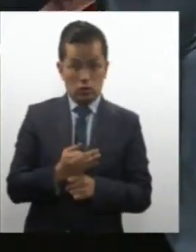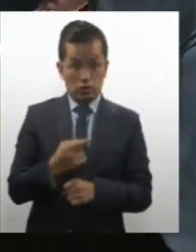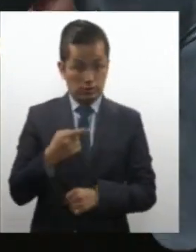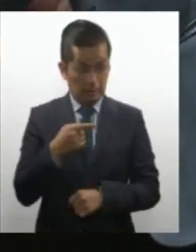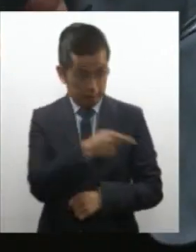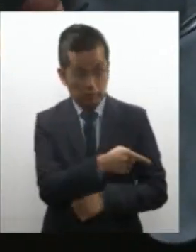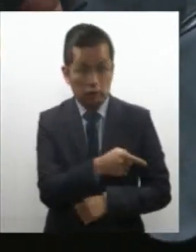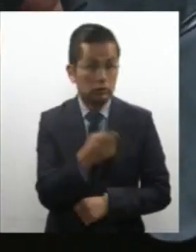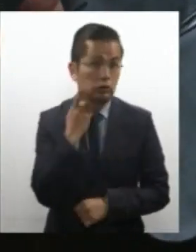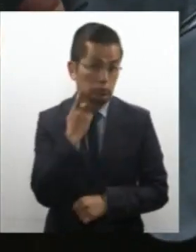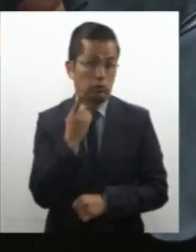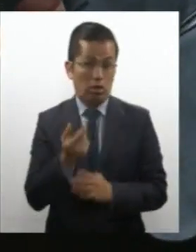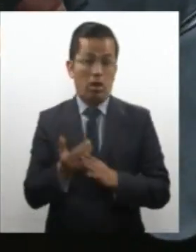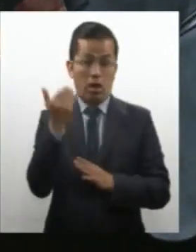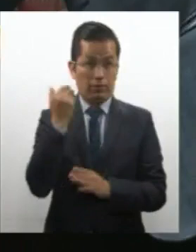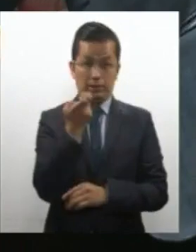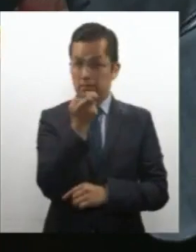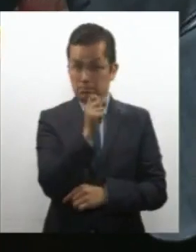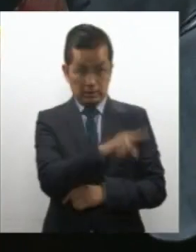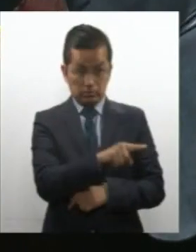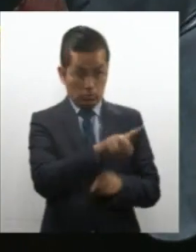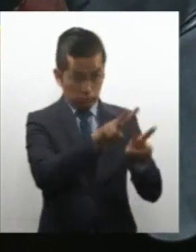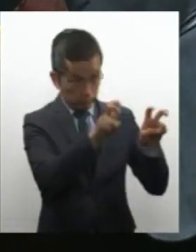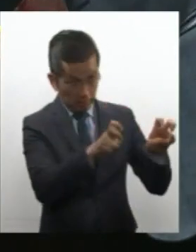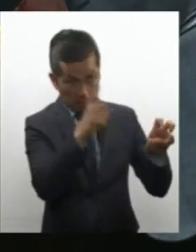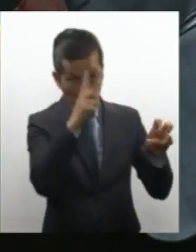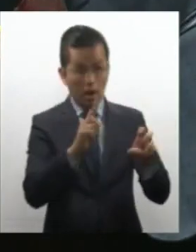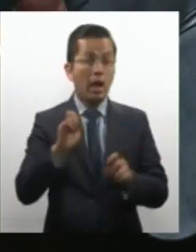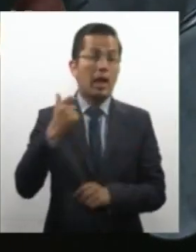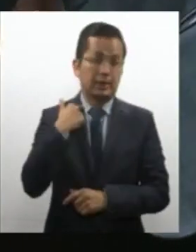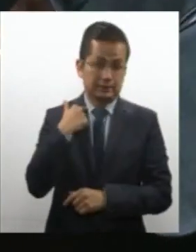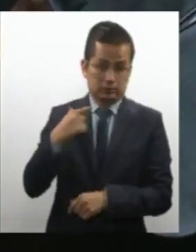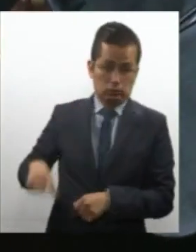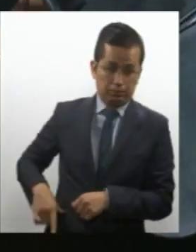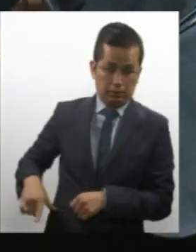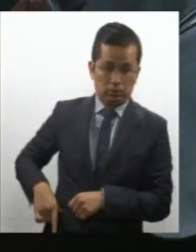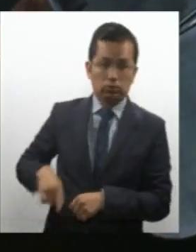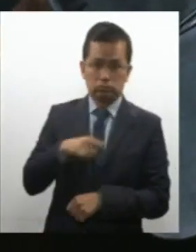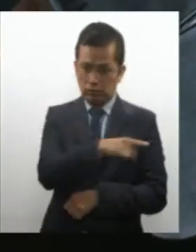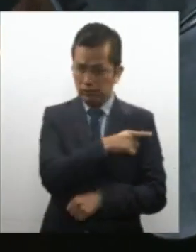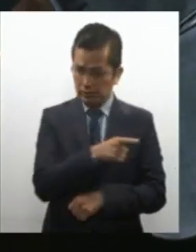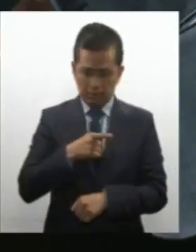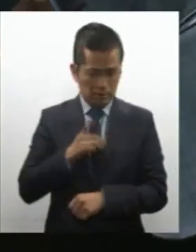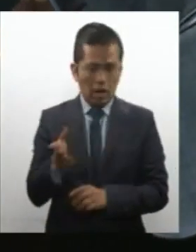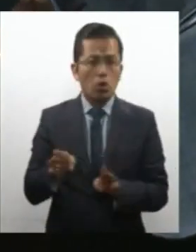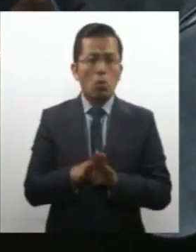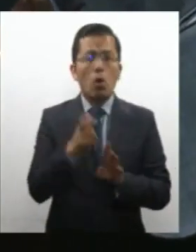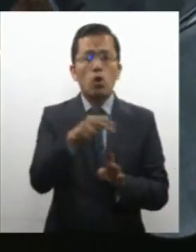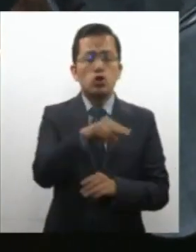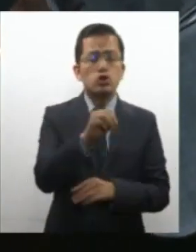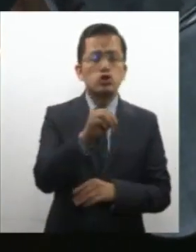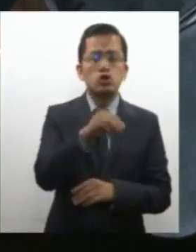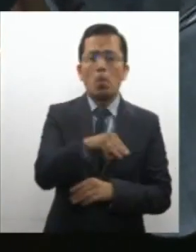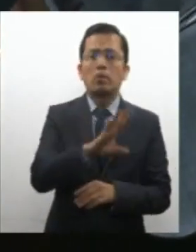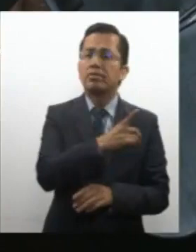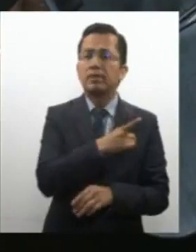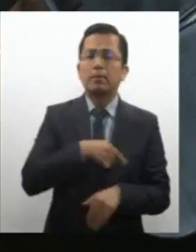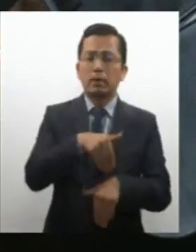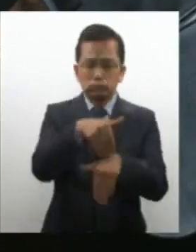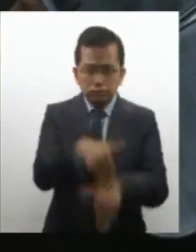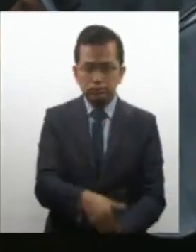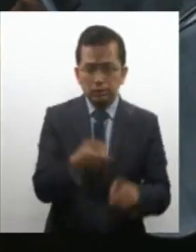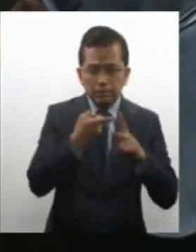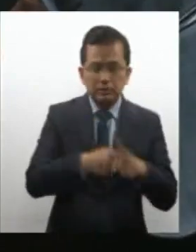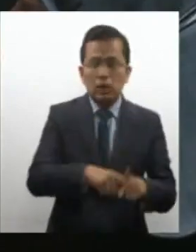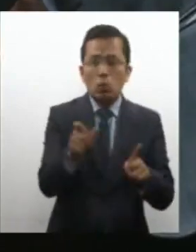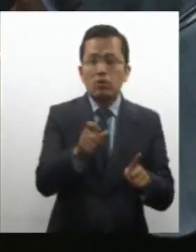estaba en el sector energético de la administración pasada, pero debió haber entrado en vigor esta norma en 2018. Entonces, creo